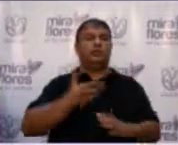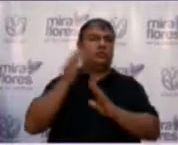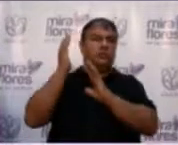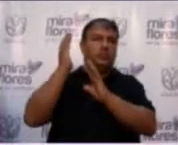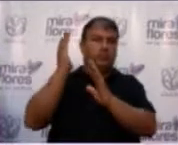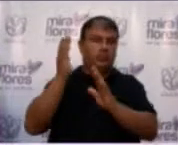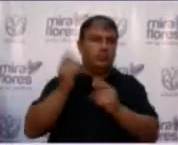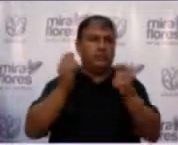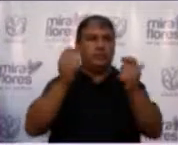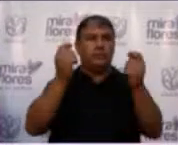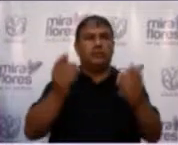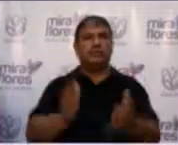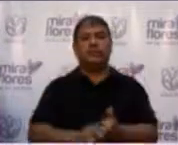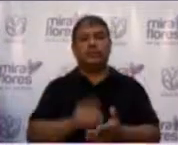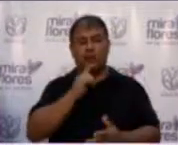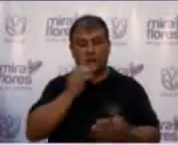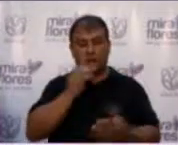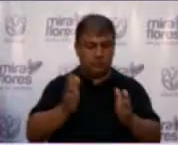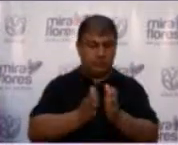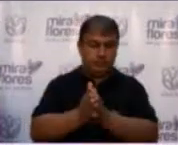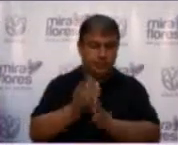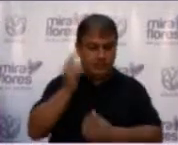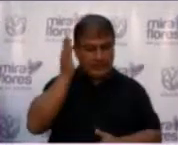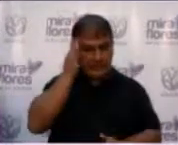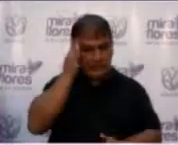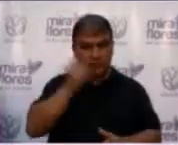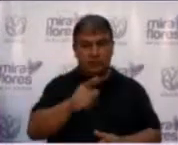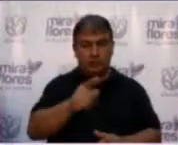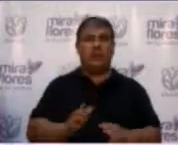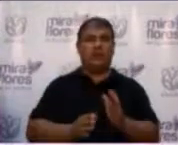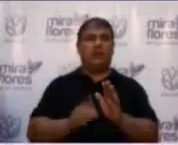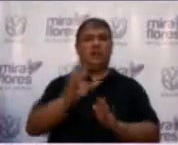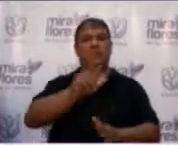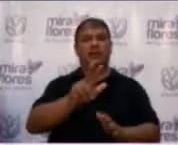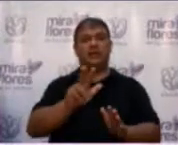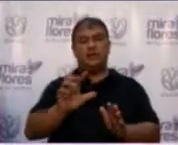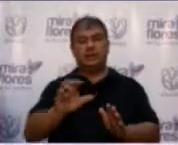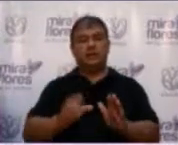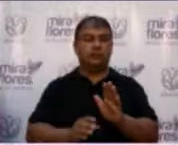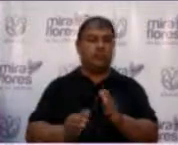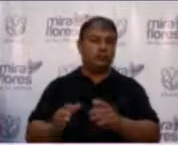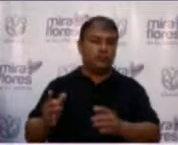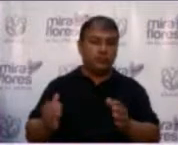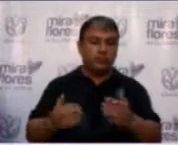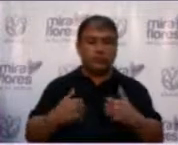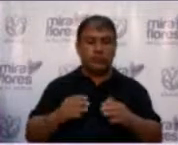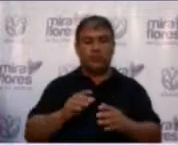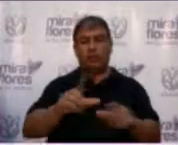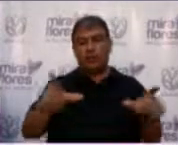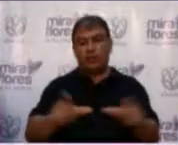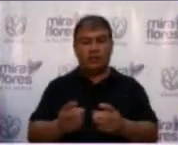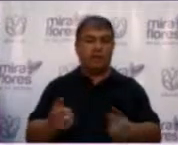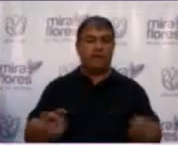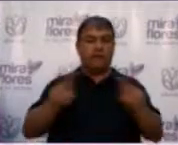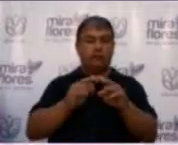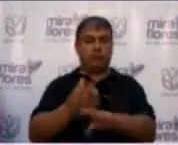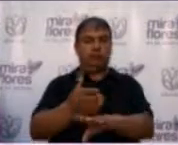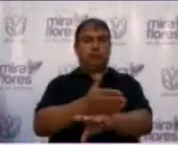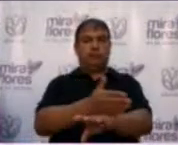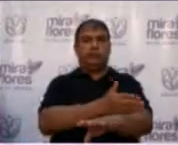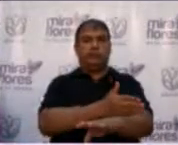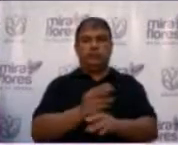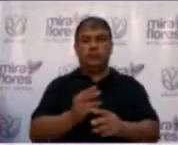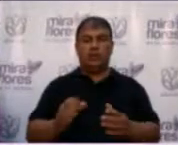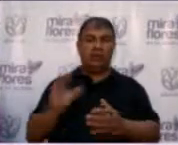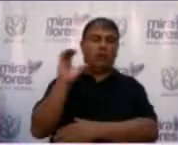evento. Estamos convencidos de que 3E continuará siendo un espacio de valor para el crecimiento del sector